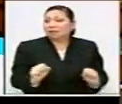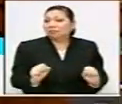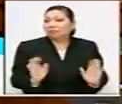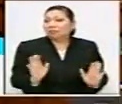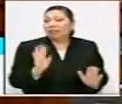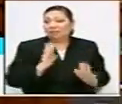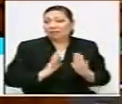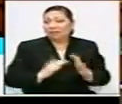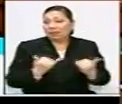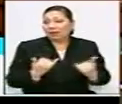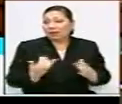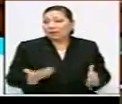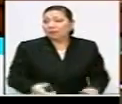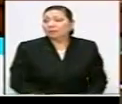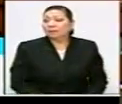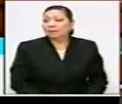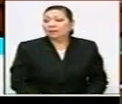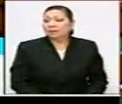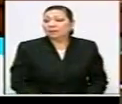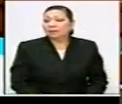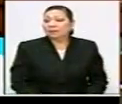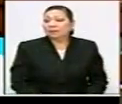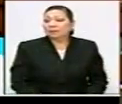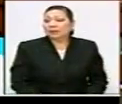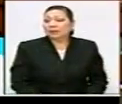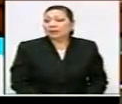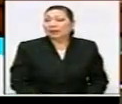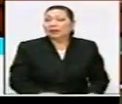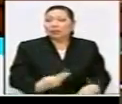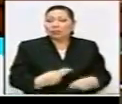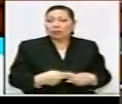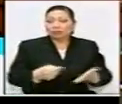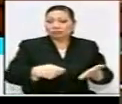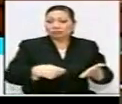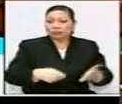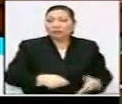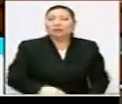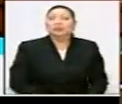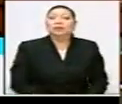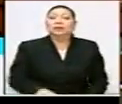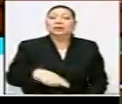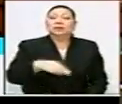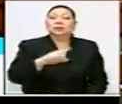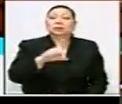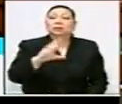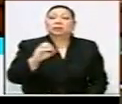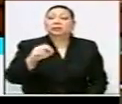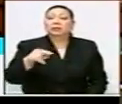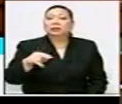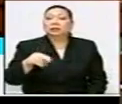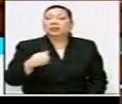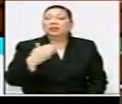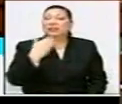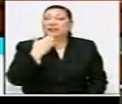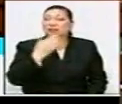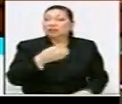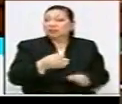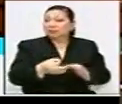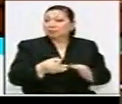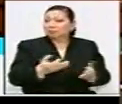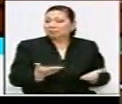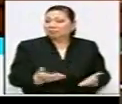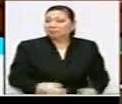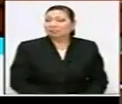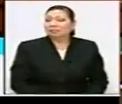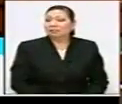una trafa aquí en el Congreso también, no sé. Pues no creo, aquí está registrado Juan Manuel Millones, y es el que tiene que dar las explicaciones,